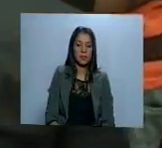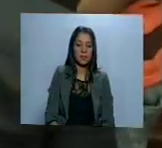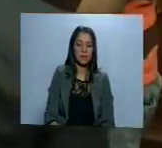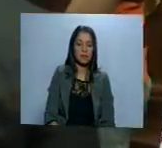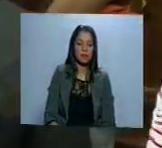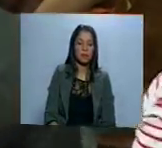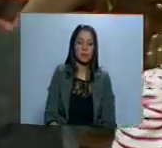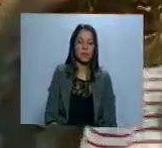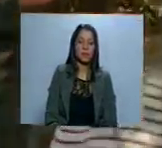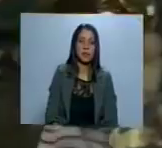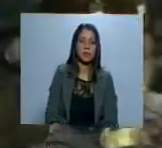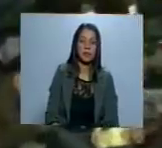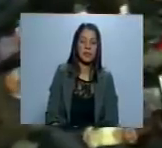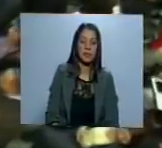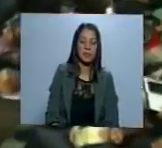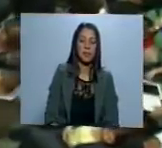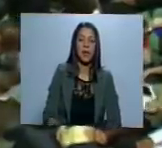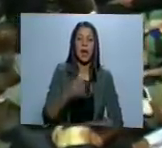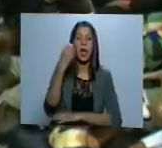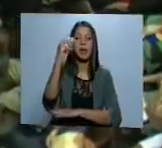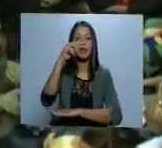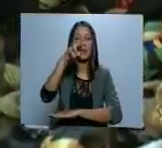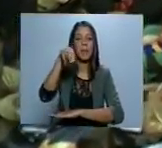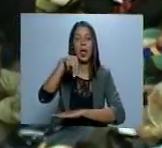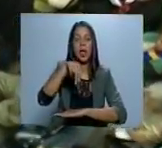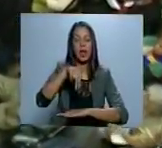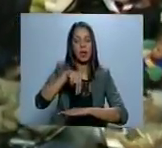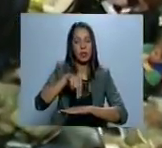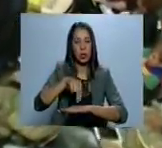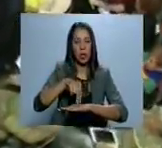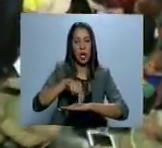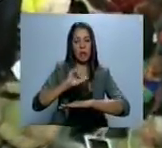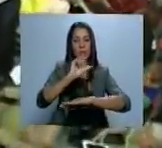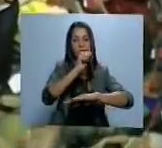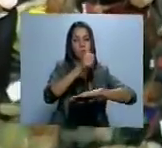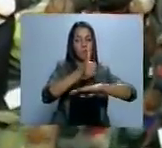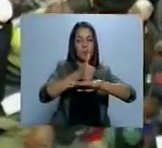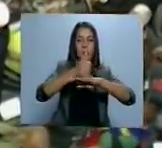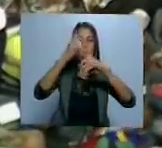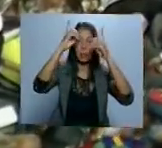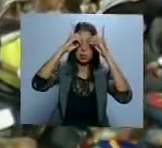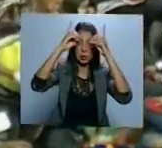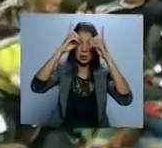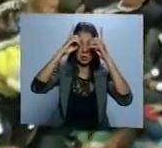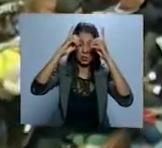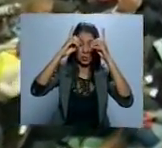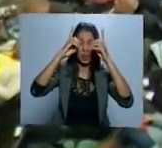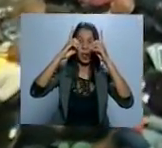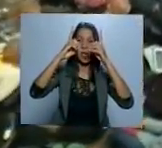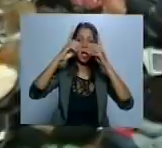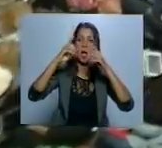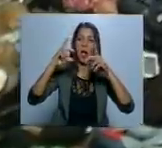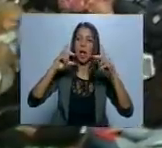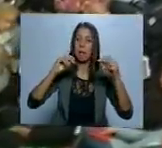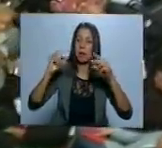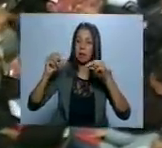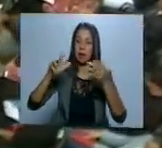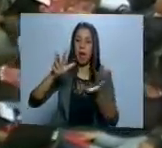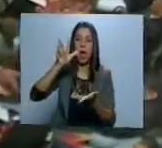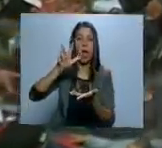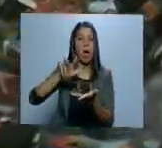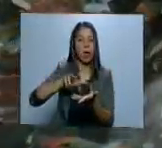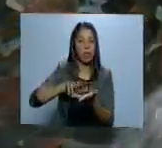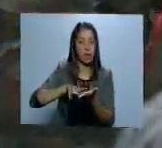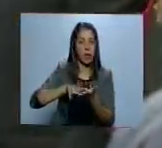Asamblea Nacional Constituyente, liderada por su presidenta Delcy Rodríguez, aprobó la primera orden del